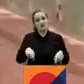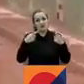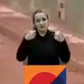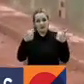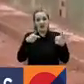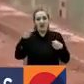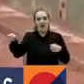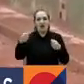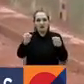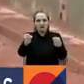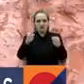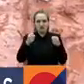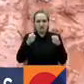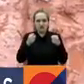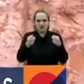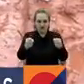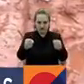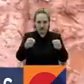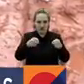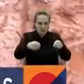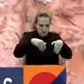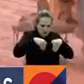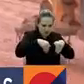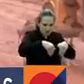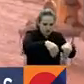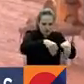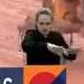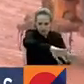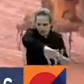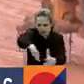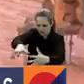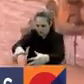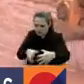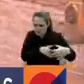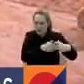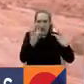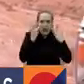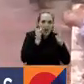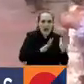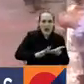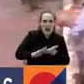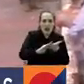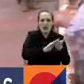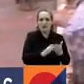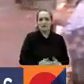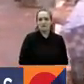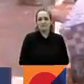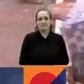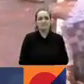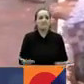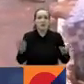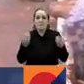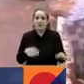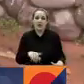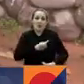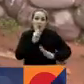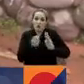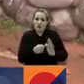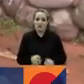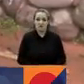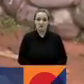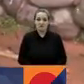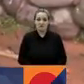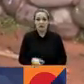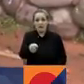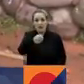volquetas, los organismos de socorro ayudaron en la evacuación de enseres, barro y lodo de las vías. ¿Puedo especificar qué? Porque se perdió todo.